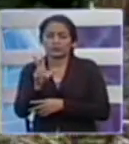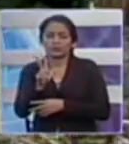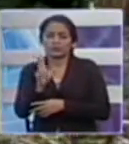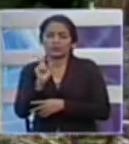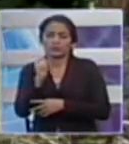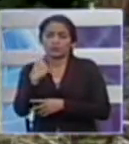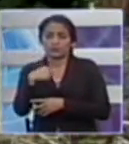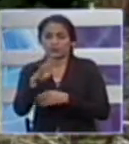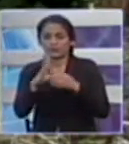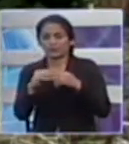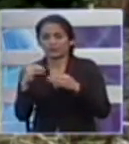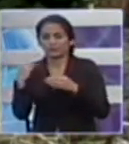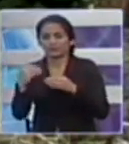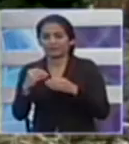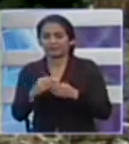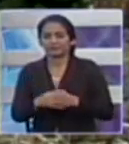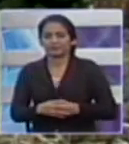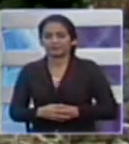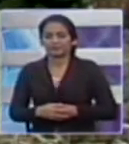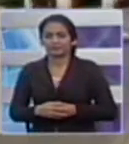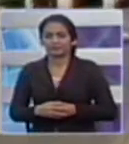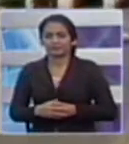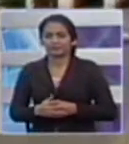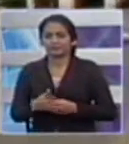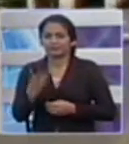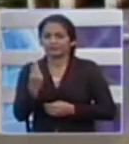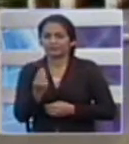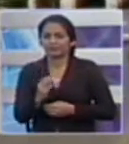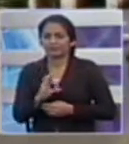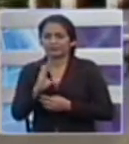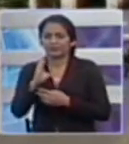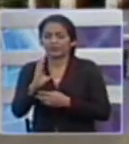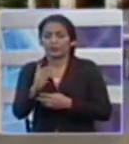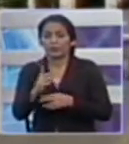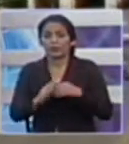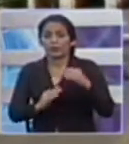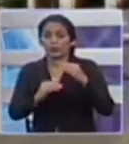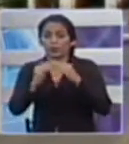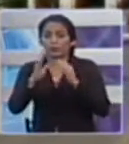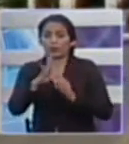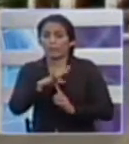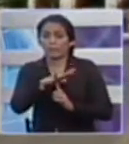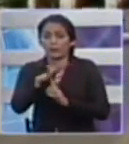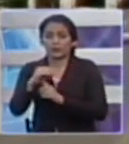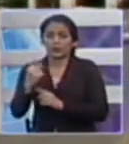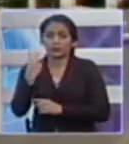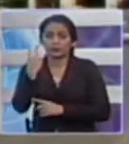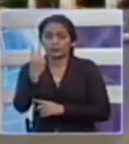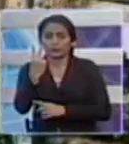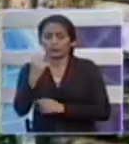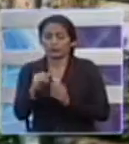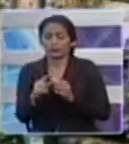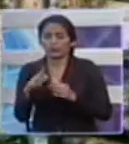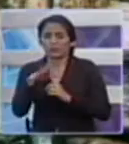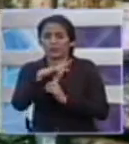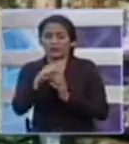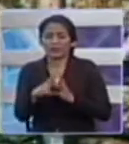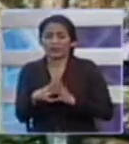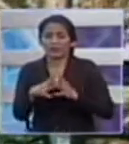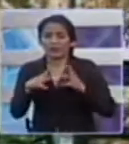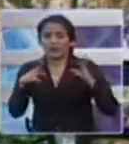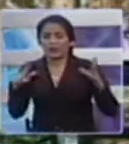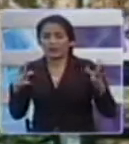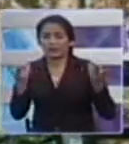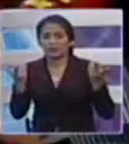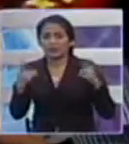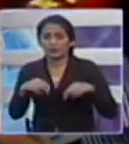dólares. Además, está dentro del presupuesto recursos para los dos primeros megaparques, desarrollo social, intervención en vías y adecuación